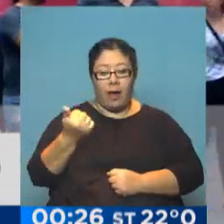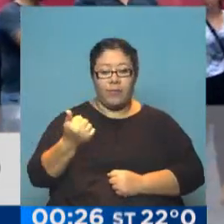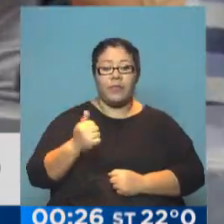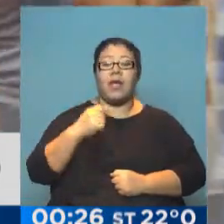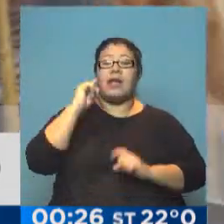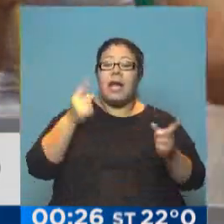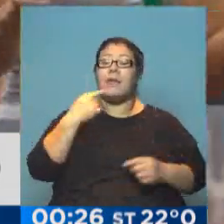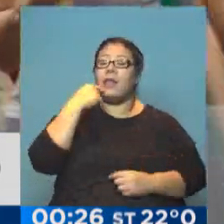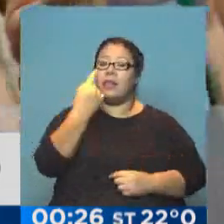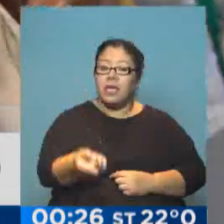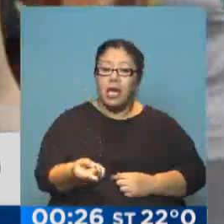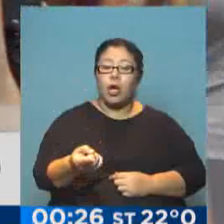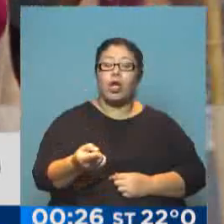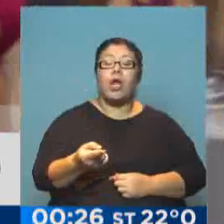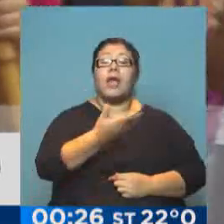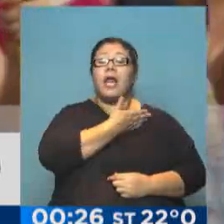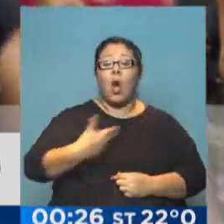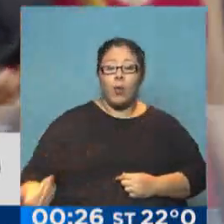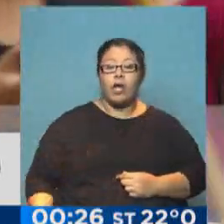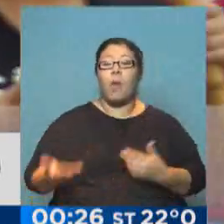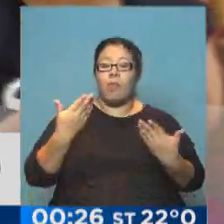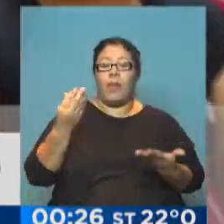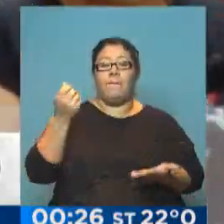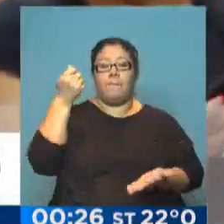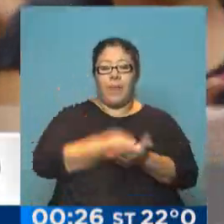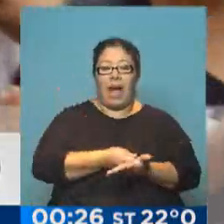única vez la suma demandada. Compartimos algunos testimonios.